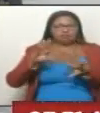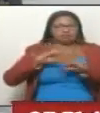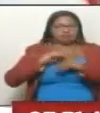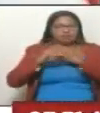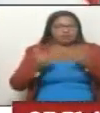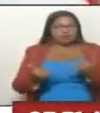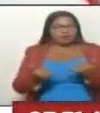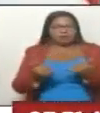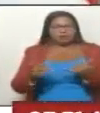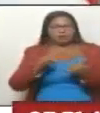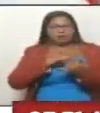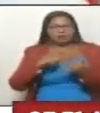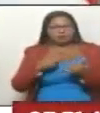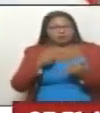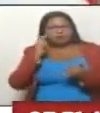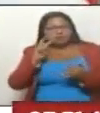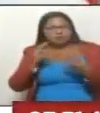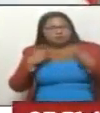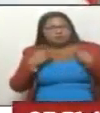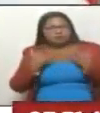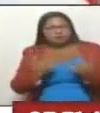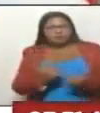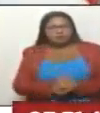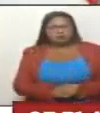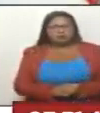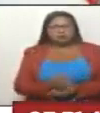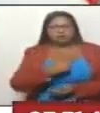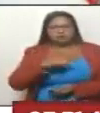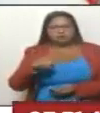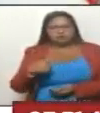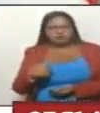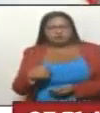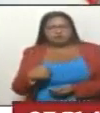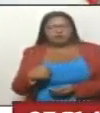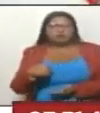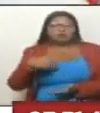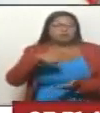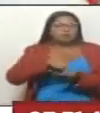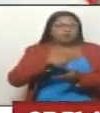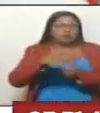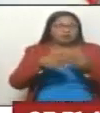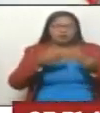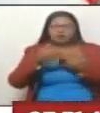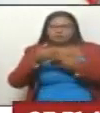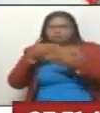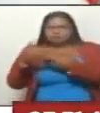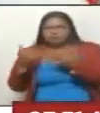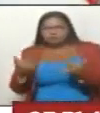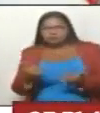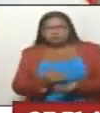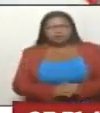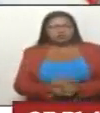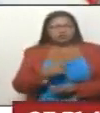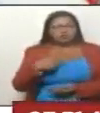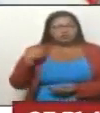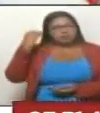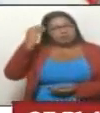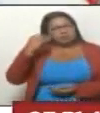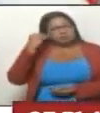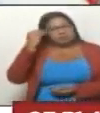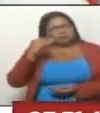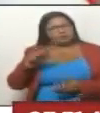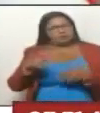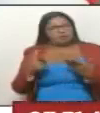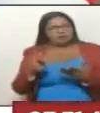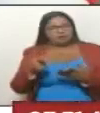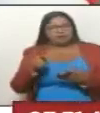medidas, hacen que recaiga en nosotros, en ciudadanos pues comunes. Y creo que ellos pensaron que eso iba